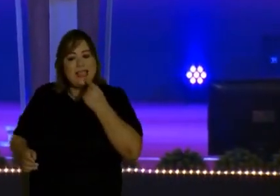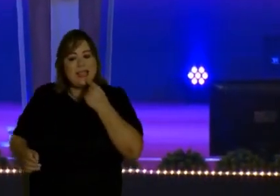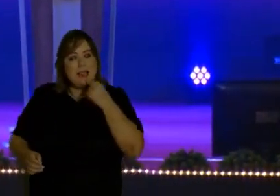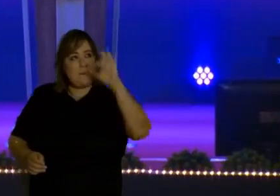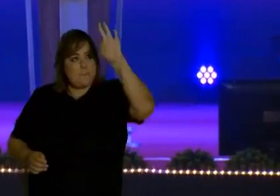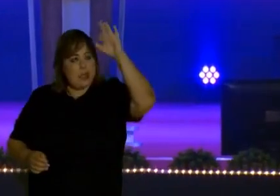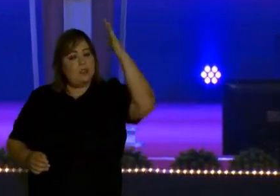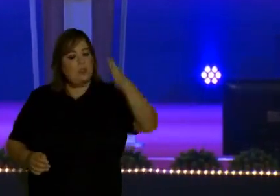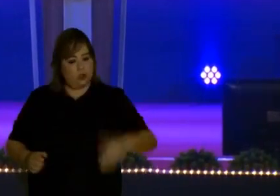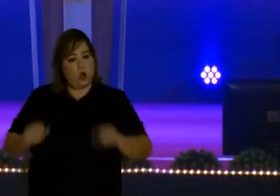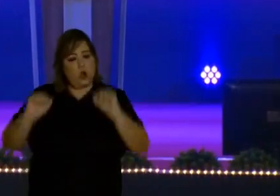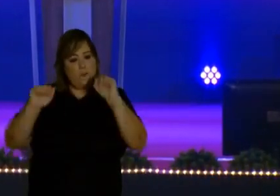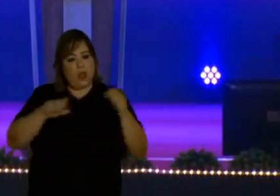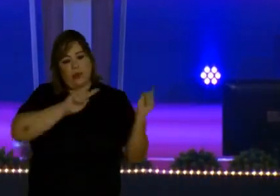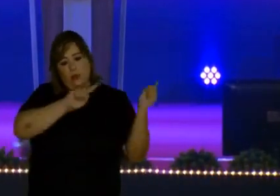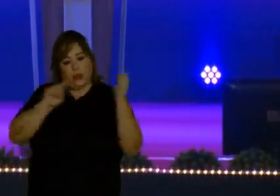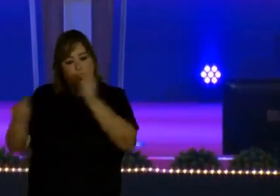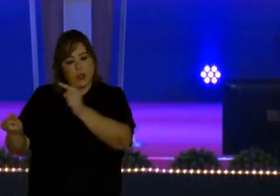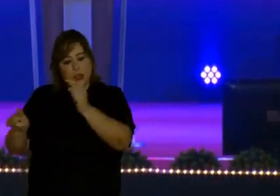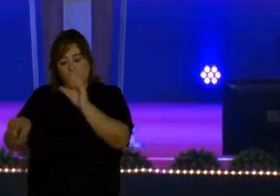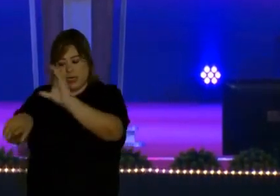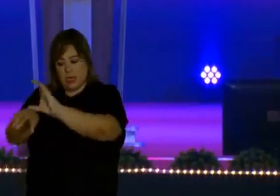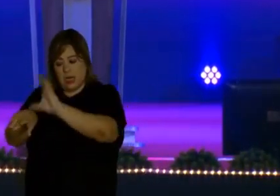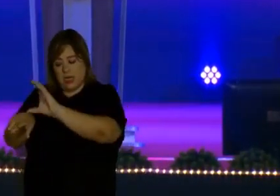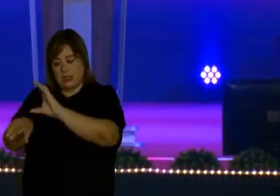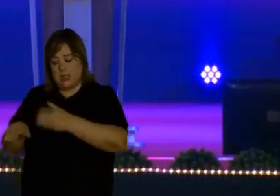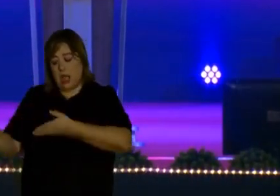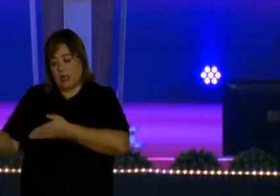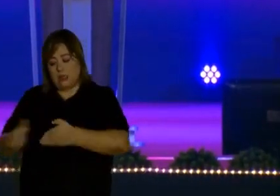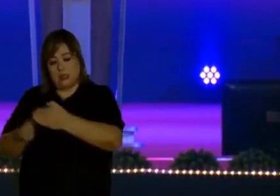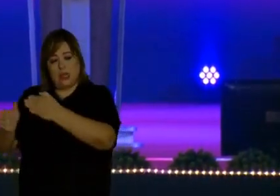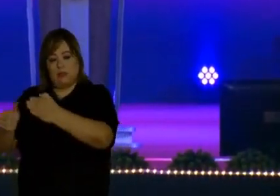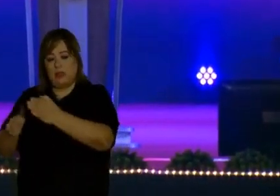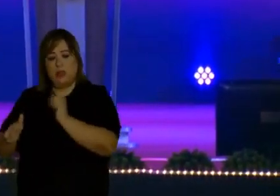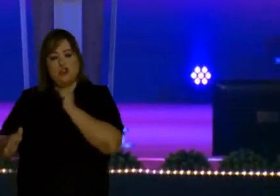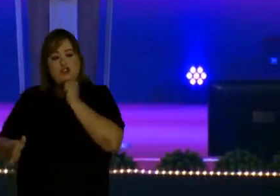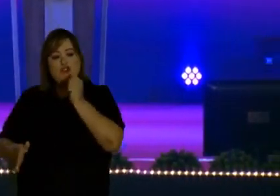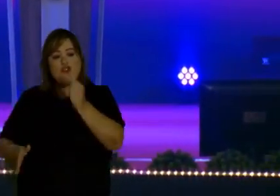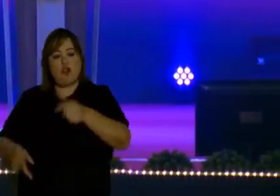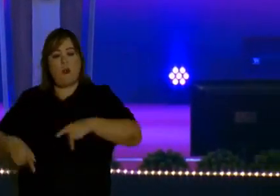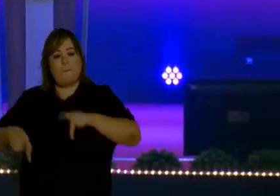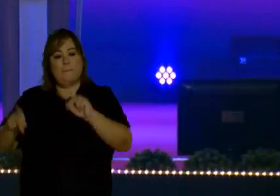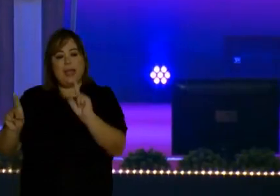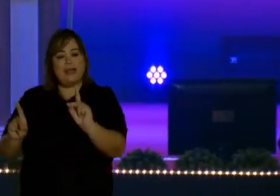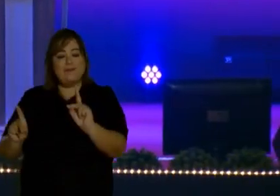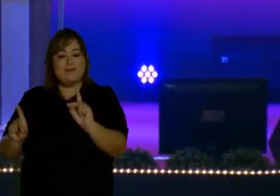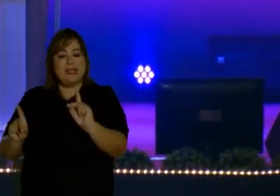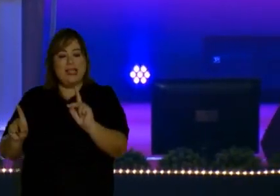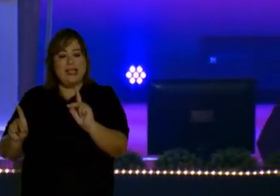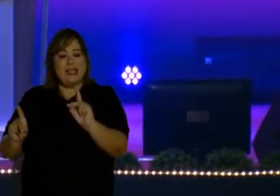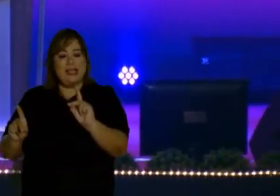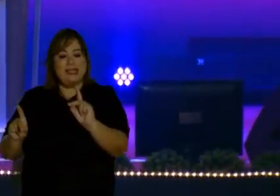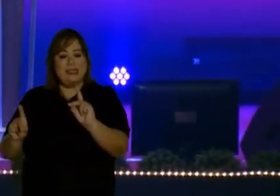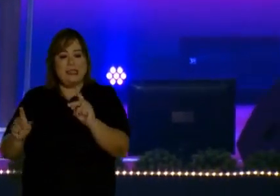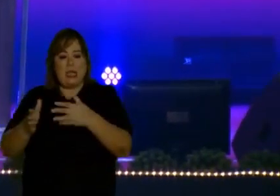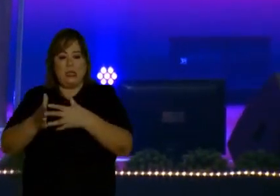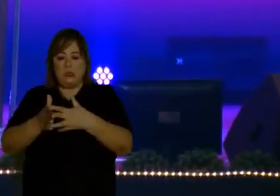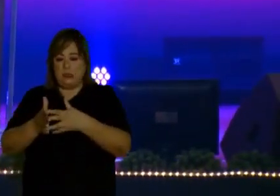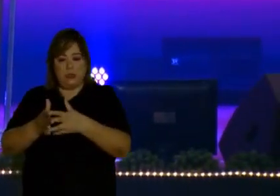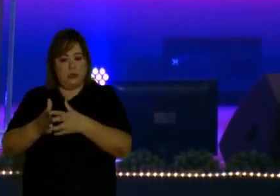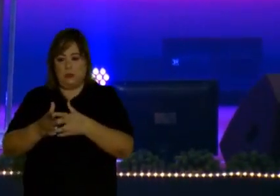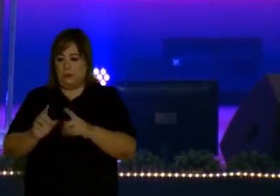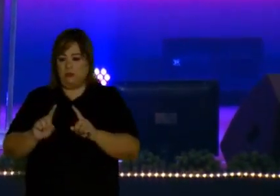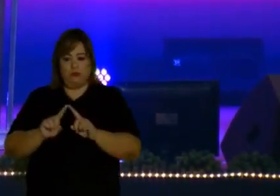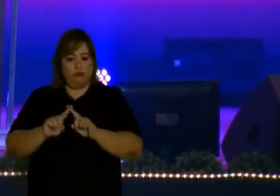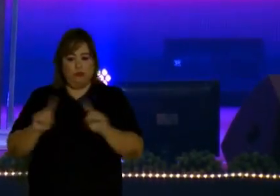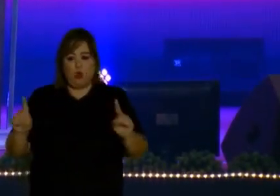días para que no se me enfríe. Aleluya. Venga. Y le vamos a respetar su iglesia, su pastorado y todo. Venga hasta con el